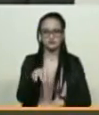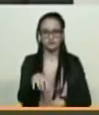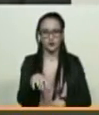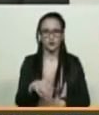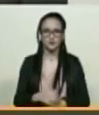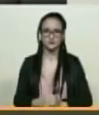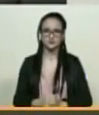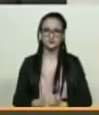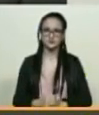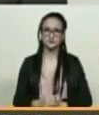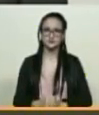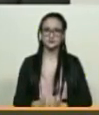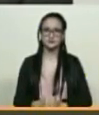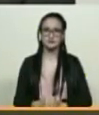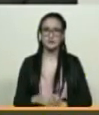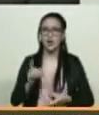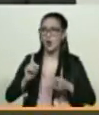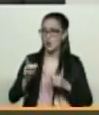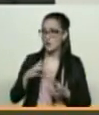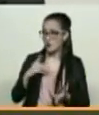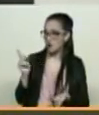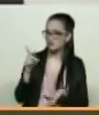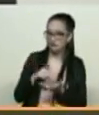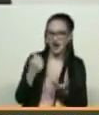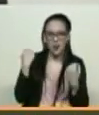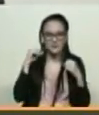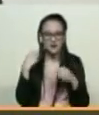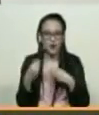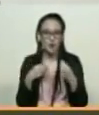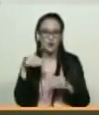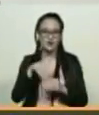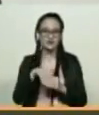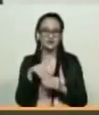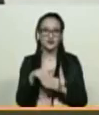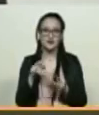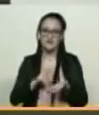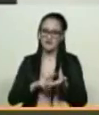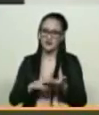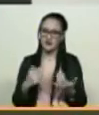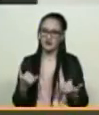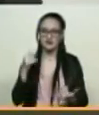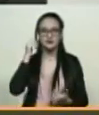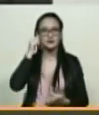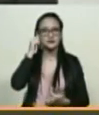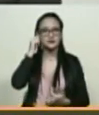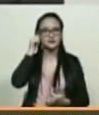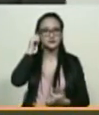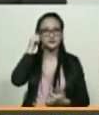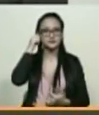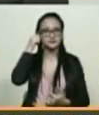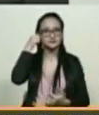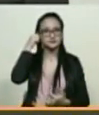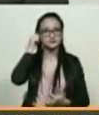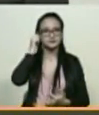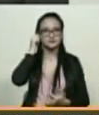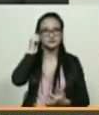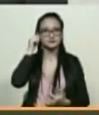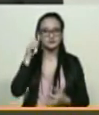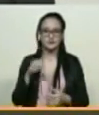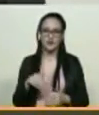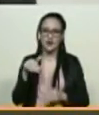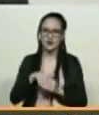modestia aparte, que también vengan algunos a aprender cómo se hacen elecciones transparentes, cómo se hacen elecciones con el